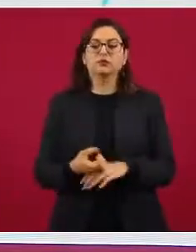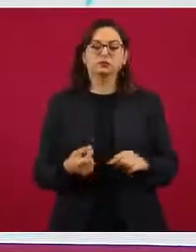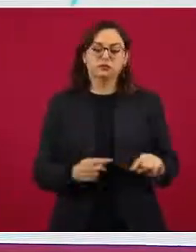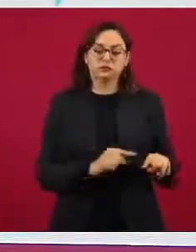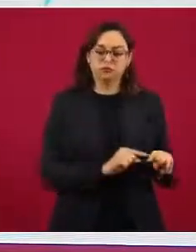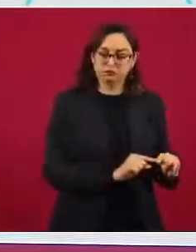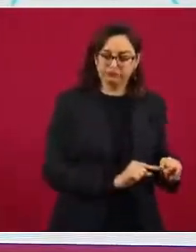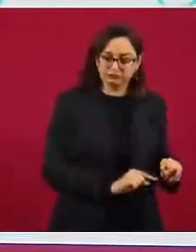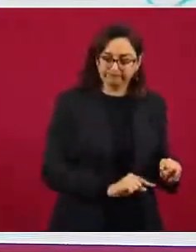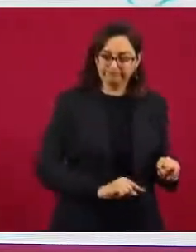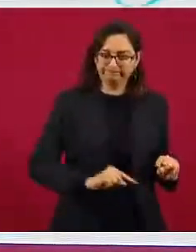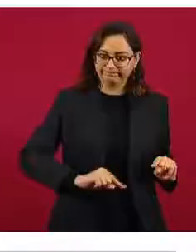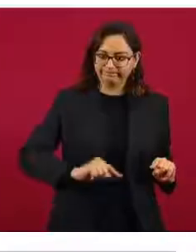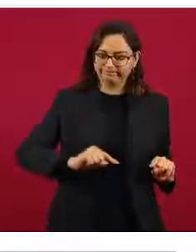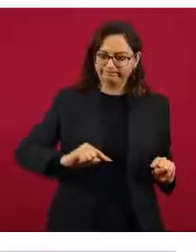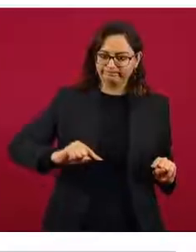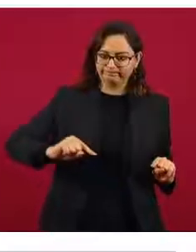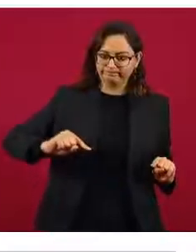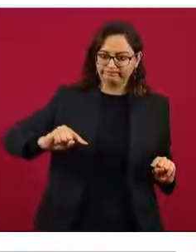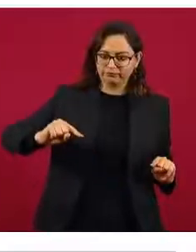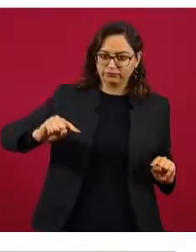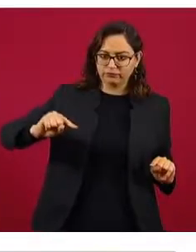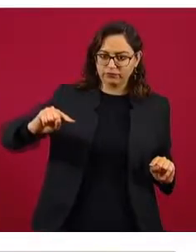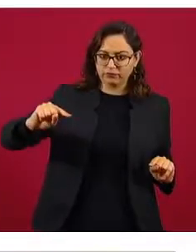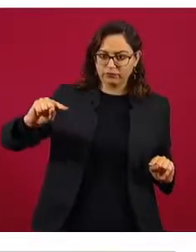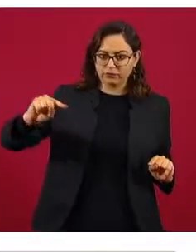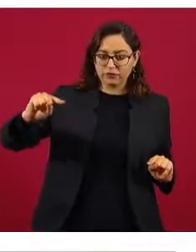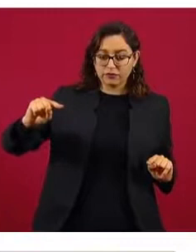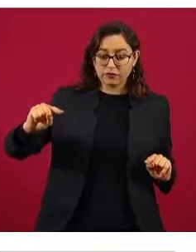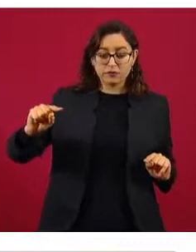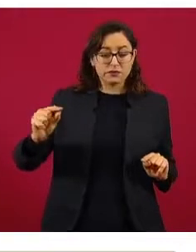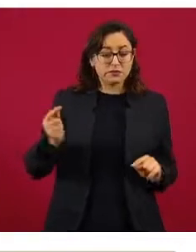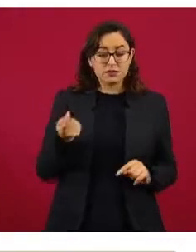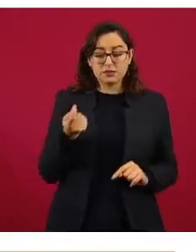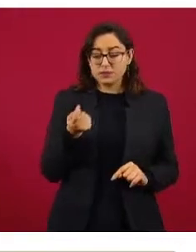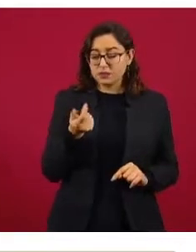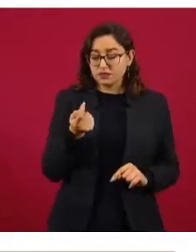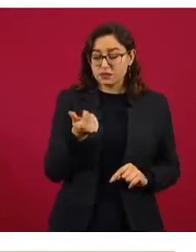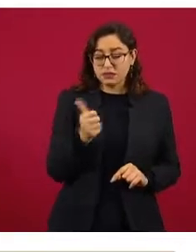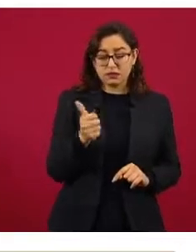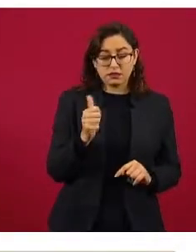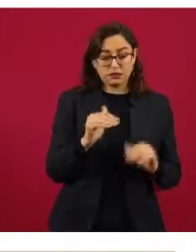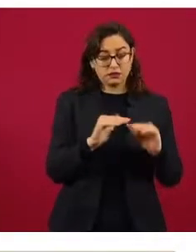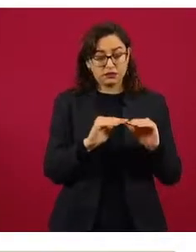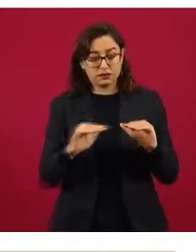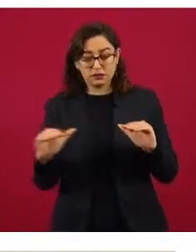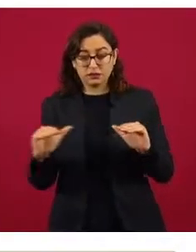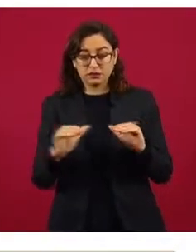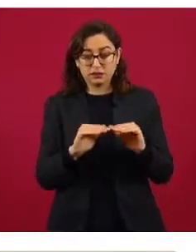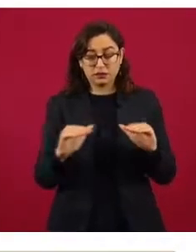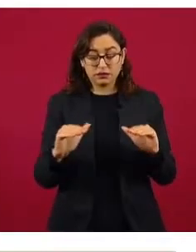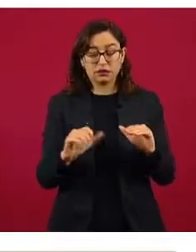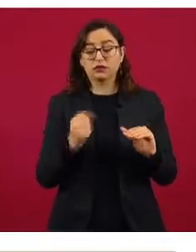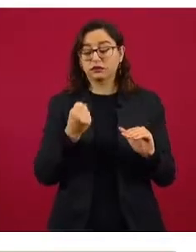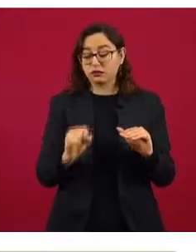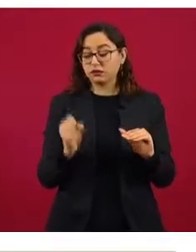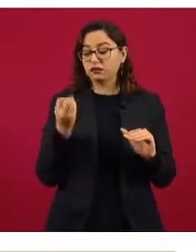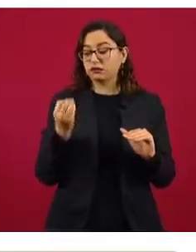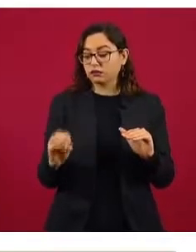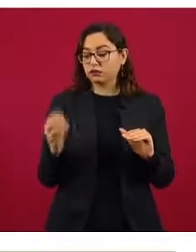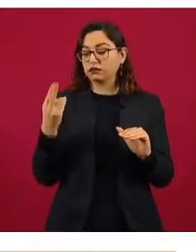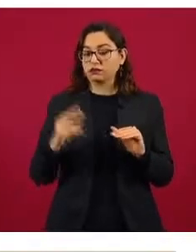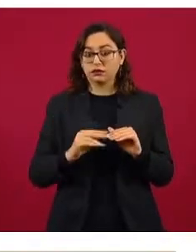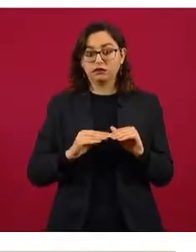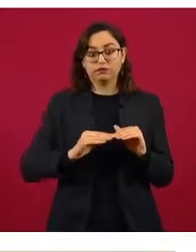una tendencia de ascenso, un corto periodo durante agosto de reducción y después septiembre, octubre, noviembre